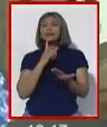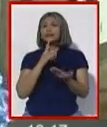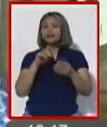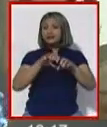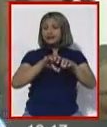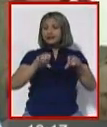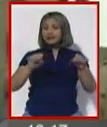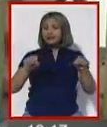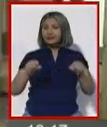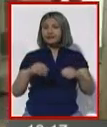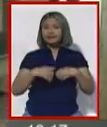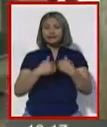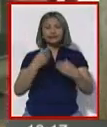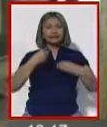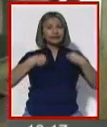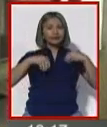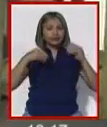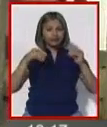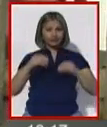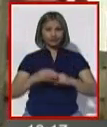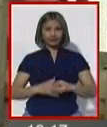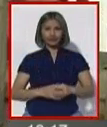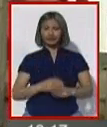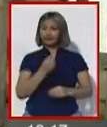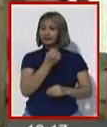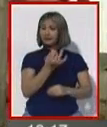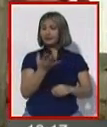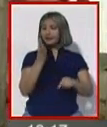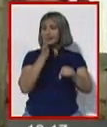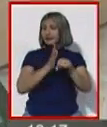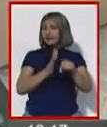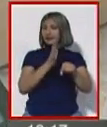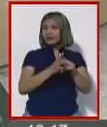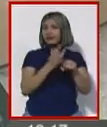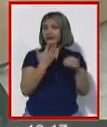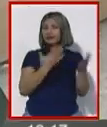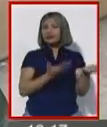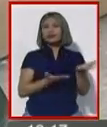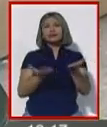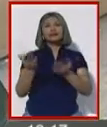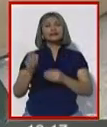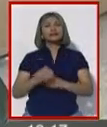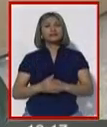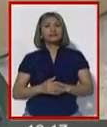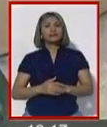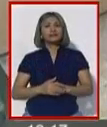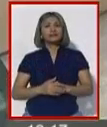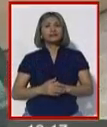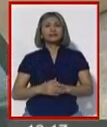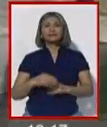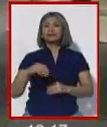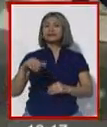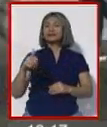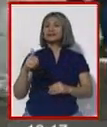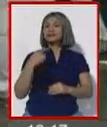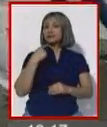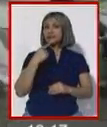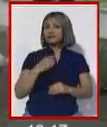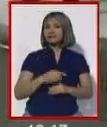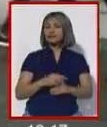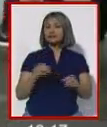estaban siendo comercializados estos productos? Algunos, la mortadela se los ha retirado así de la temperatura medio ambiente y los otros estaban,